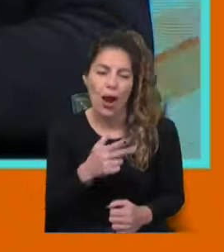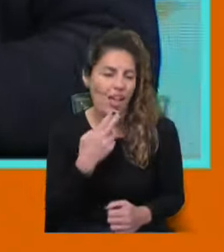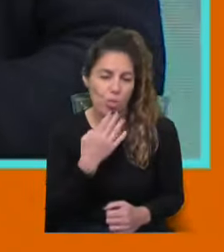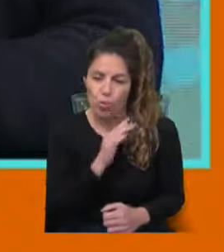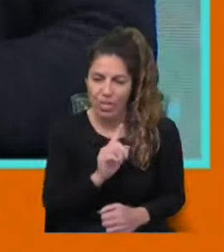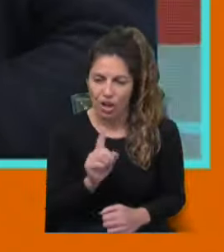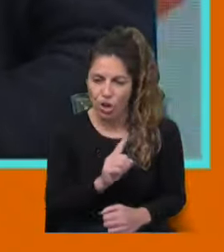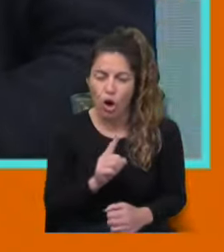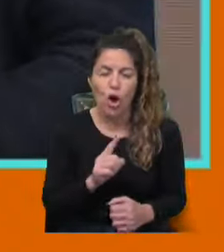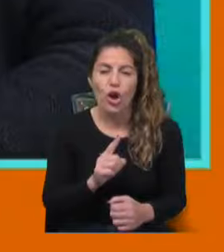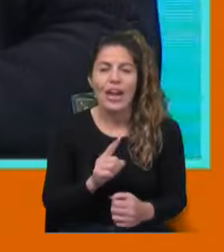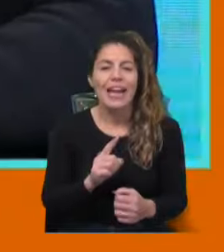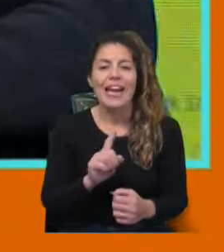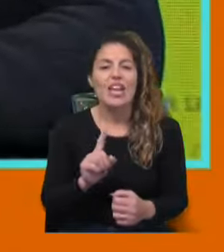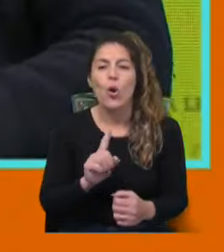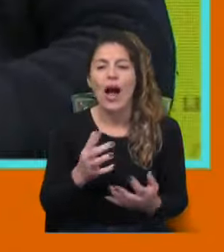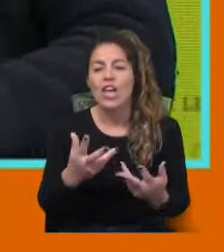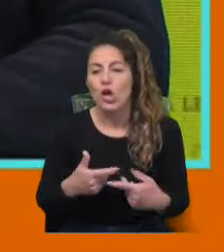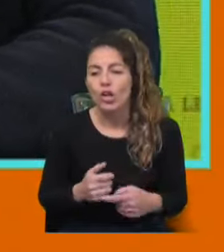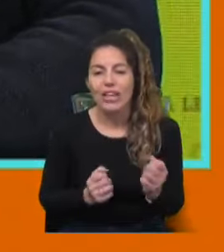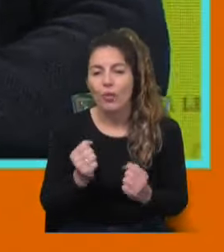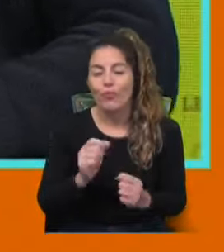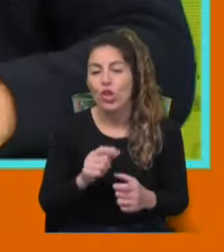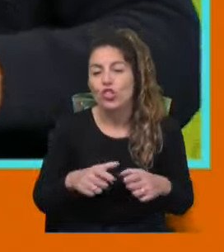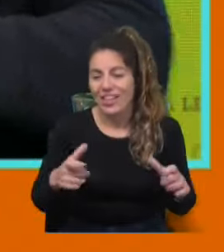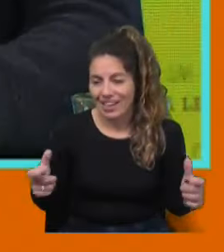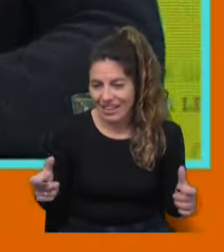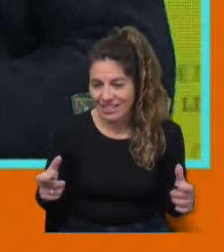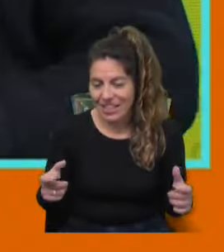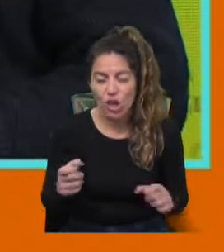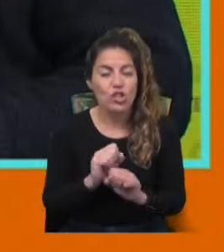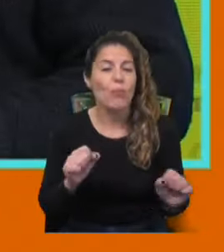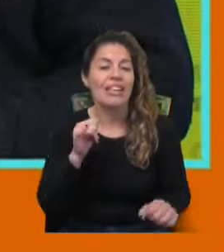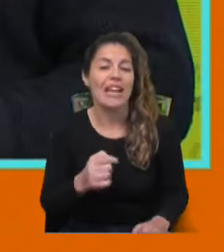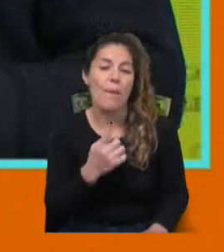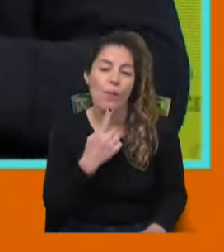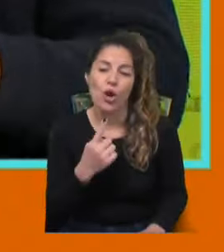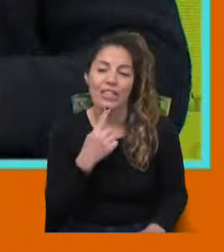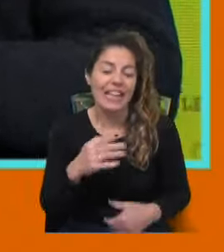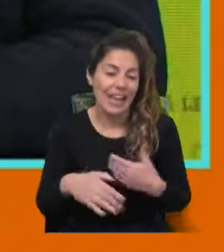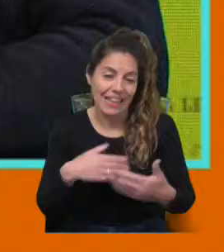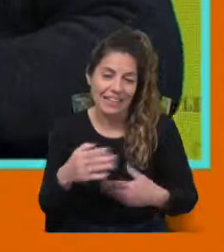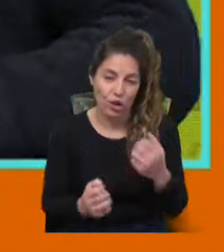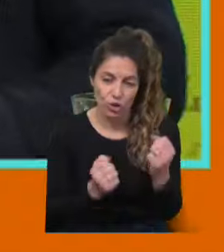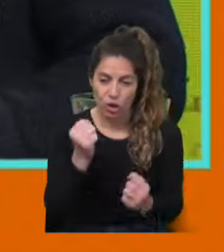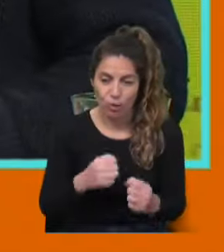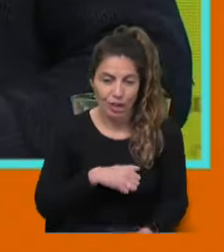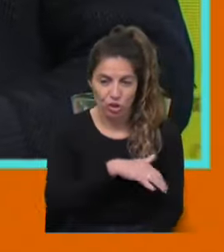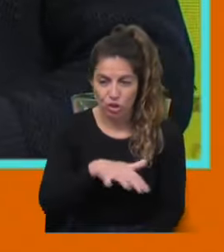en el desorden macroeconómico nadie crece, nadie puede tener políticas de desarrollo económico y